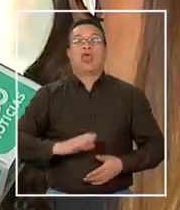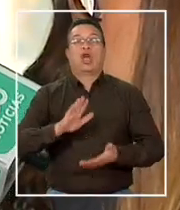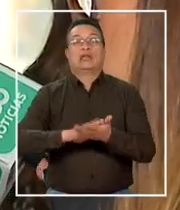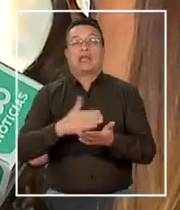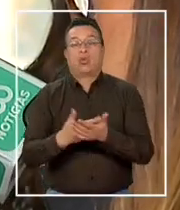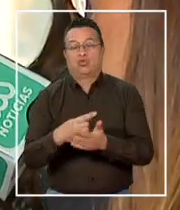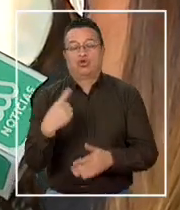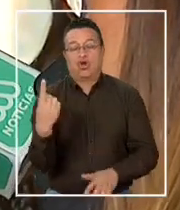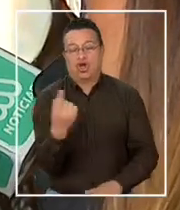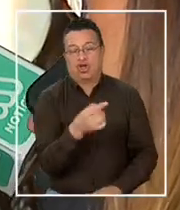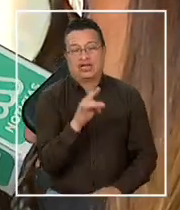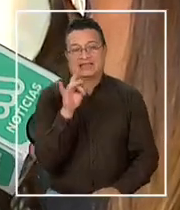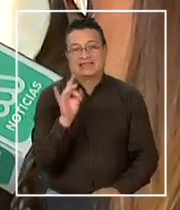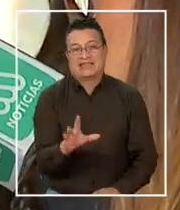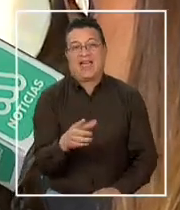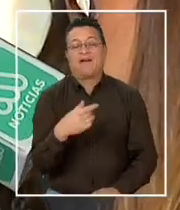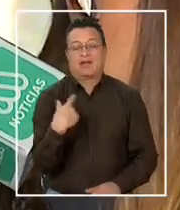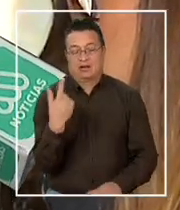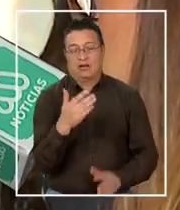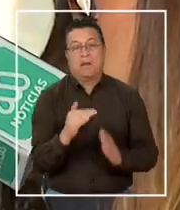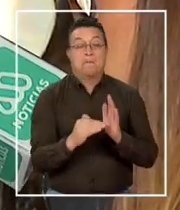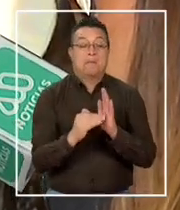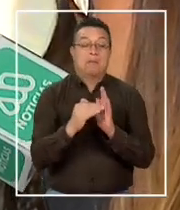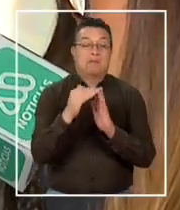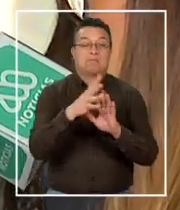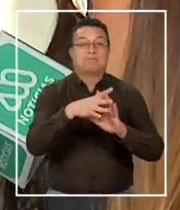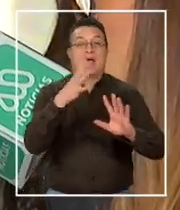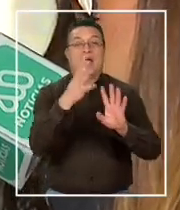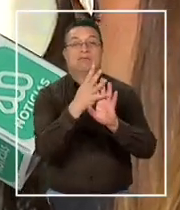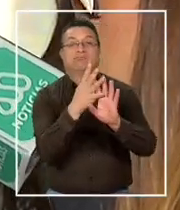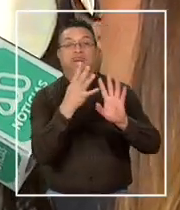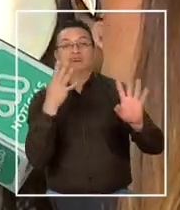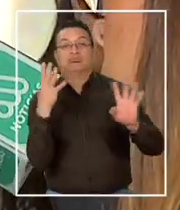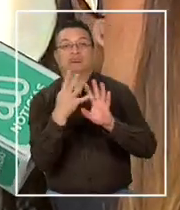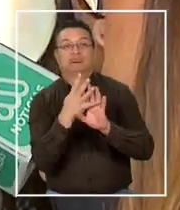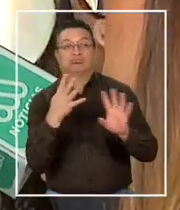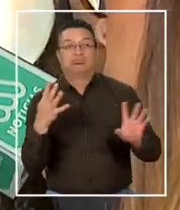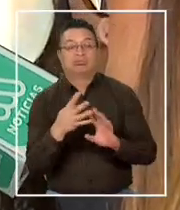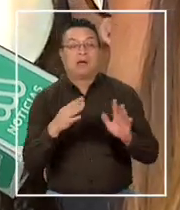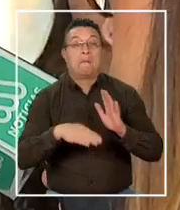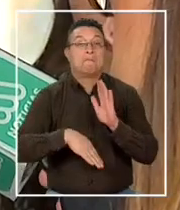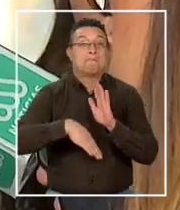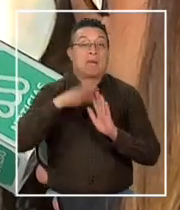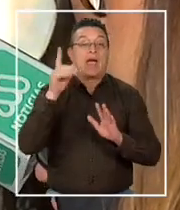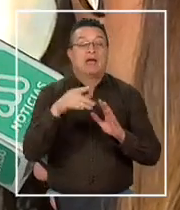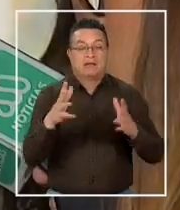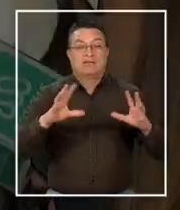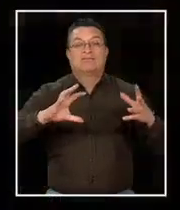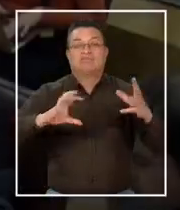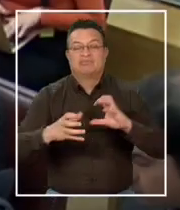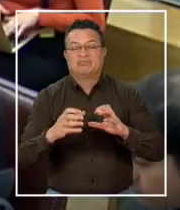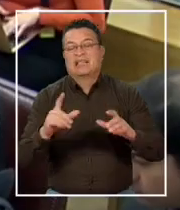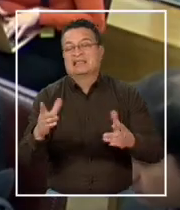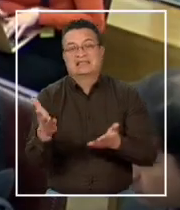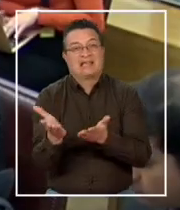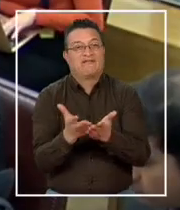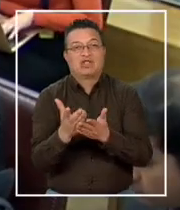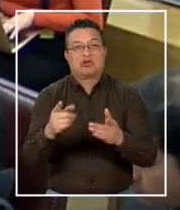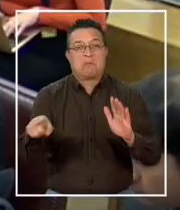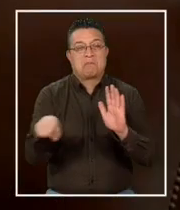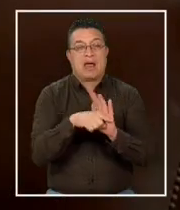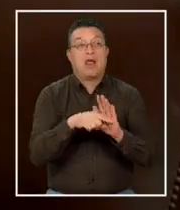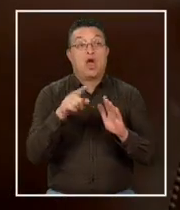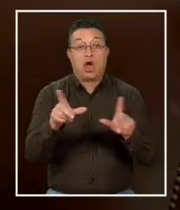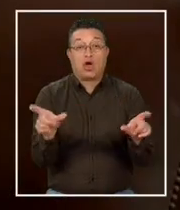todos sabemos. Lo único que va a hacer es aumentar más las listas de espera, deteriorar la calidad del servicio. Hasta la Comisión